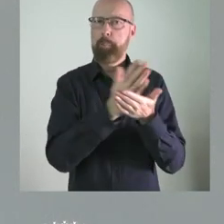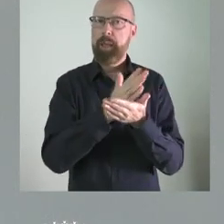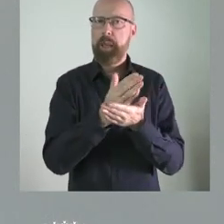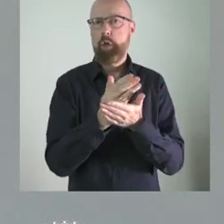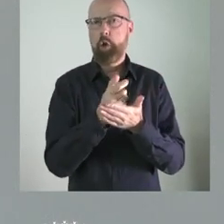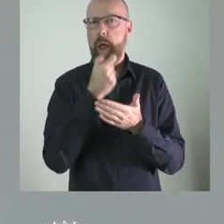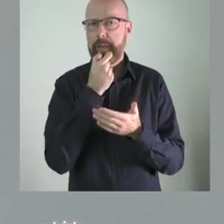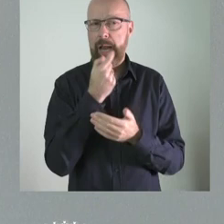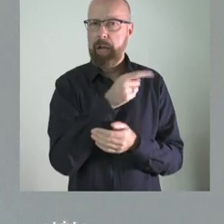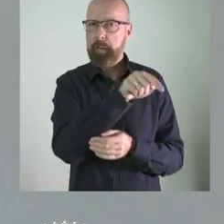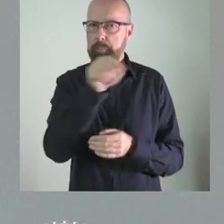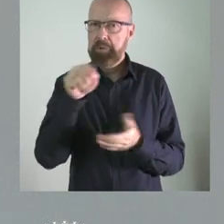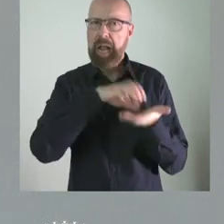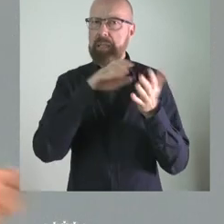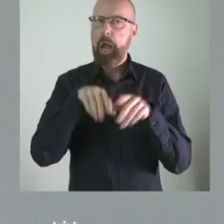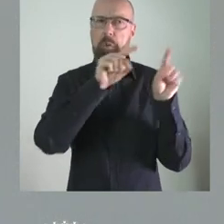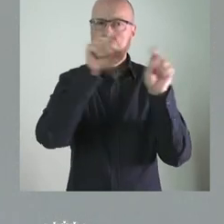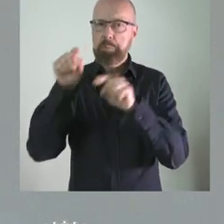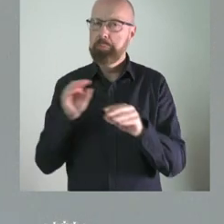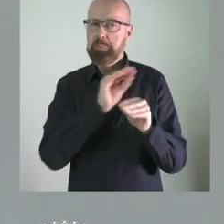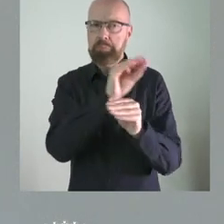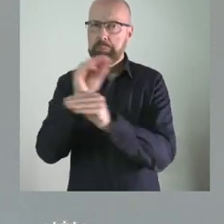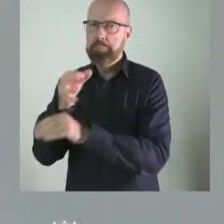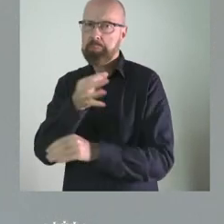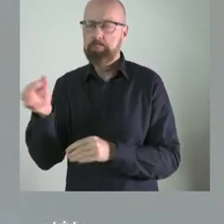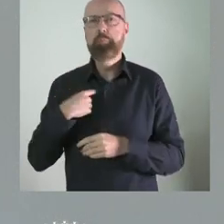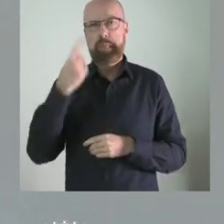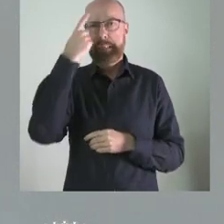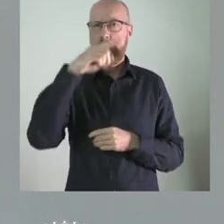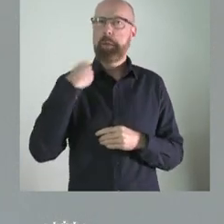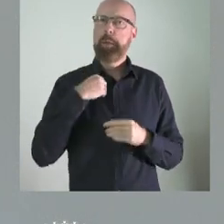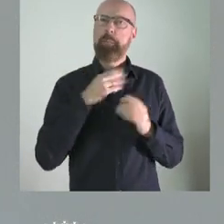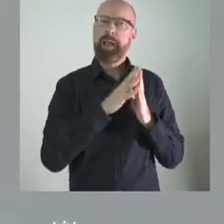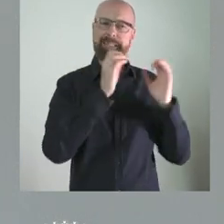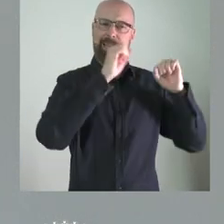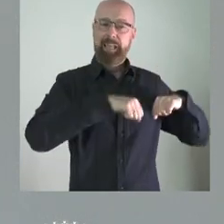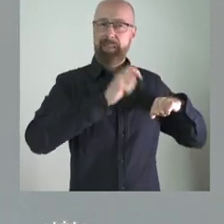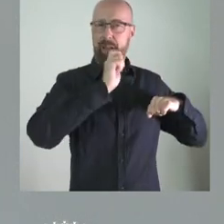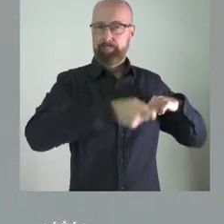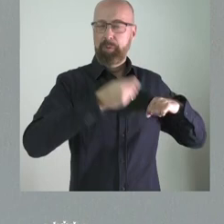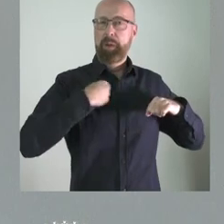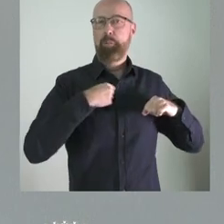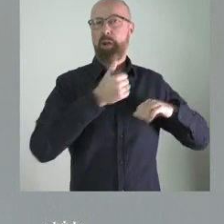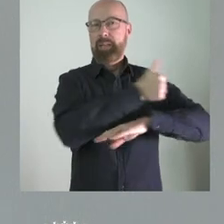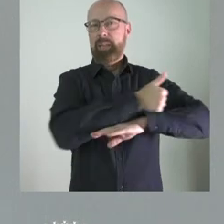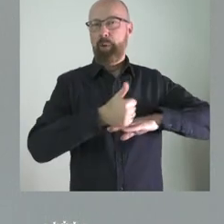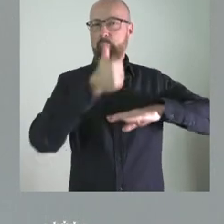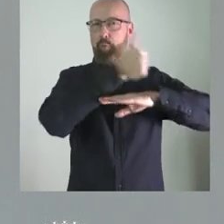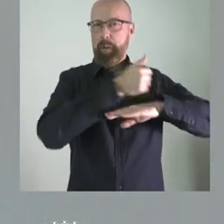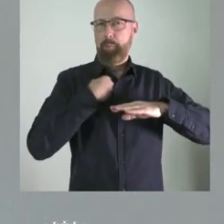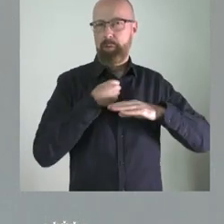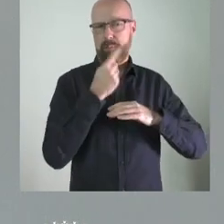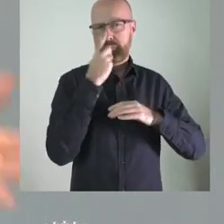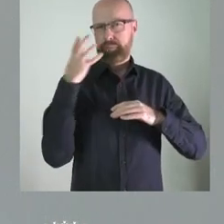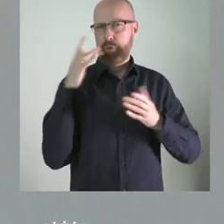en Castilla ellos está garantizado saben ustedes a la sentencia que se hace referencia que es una sentencia del tribunal supremo de hace algunos años que